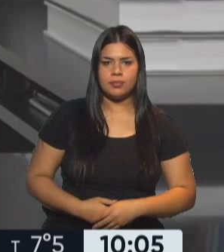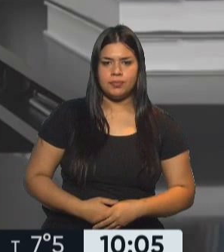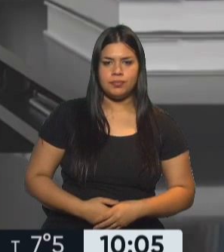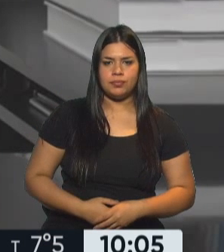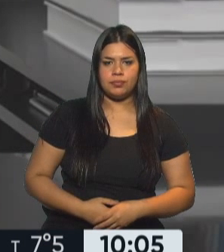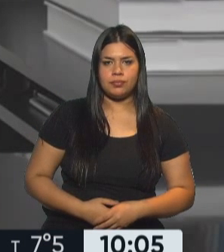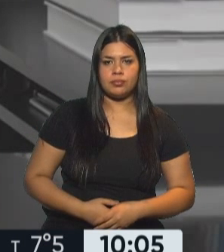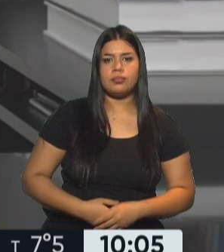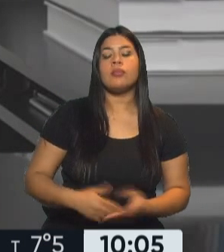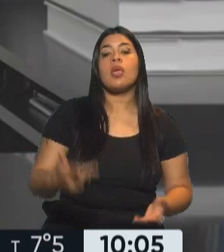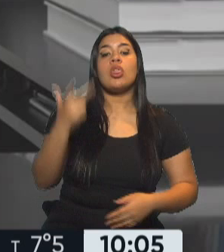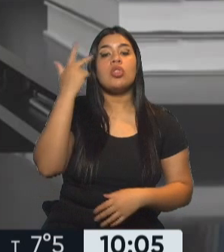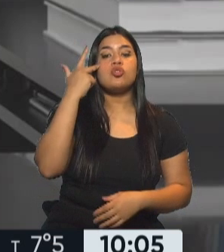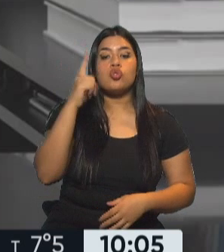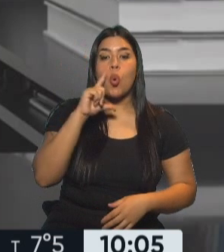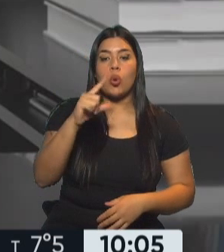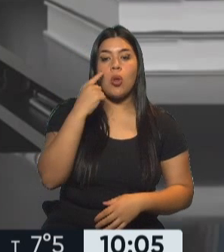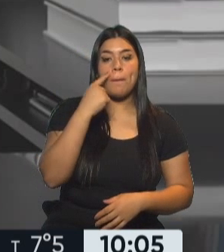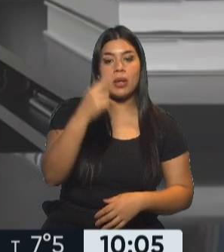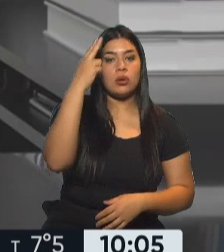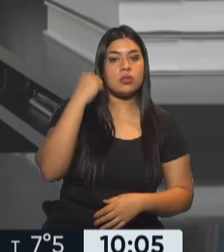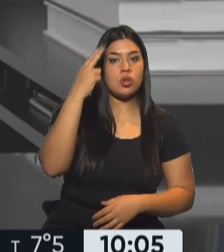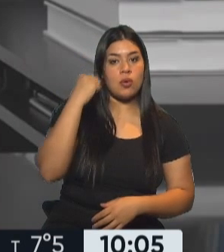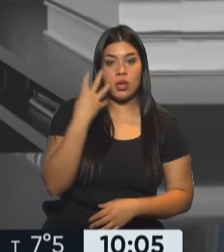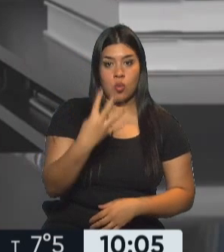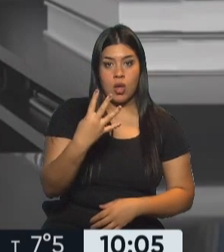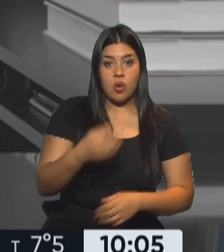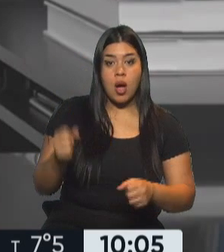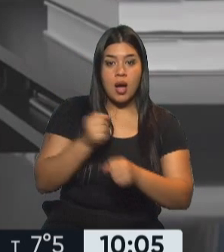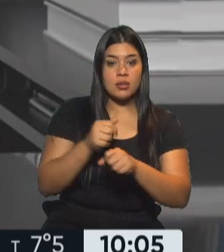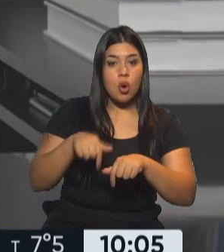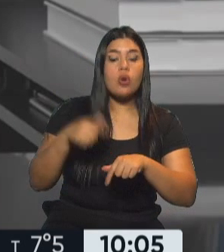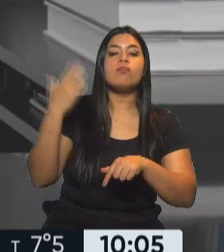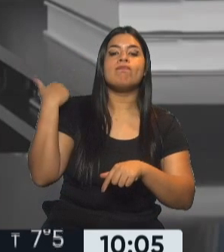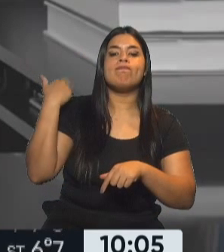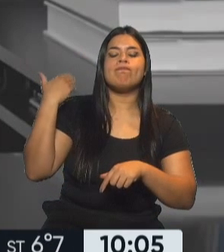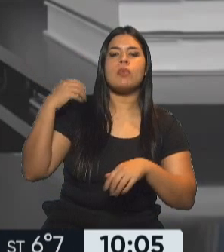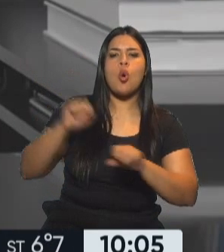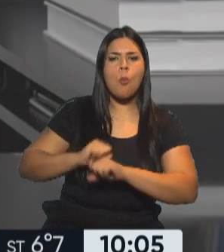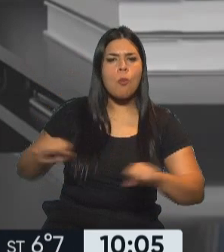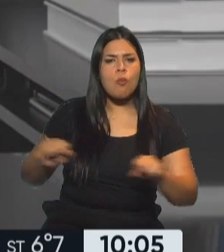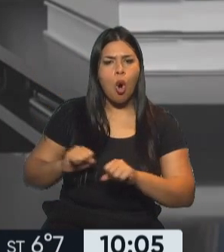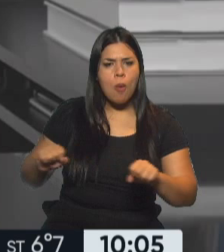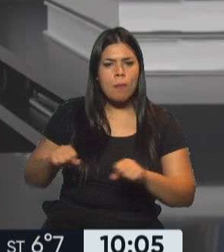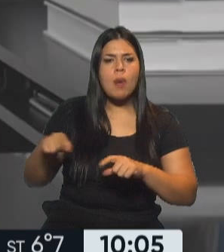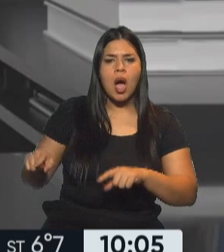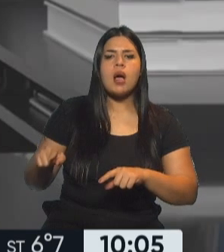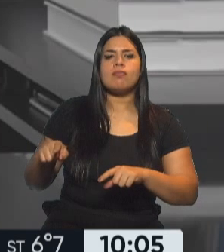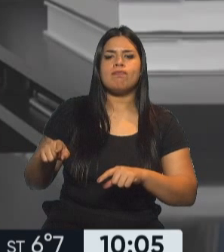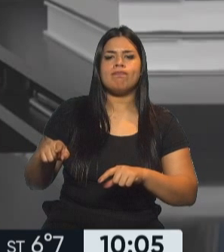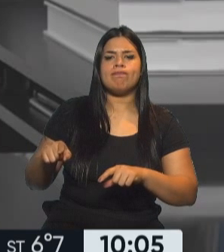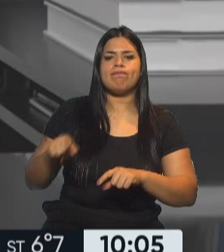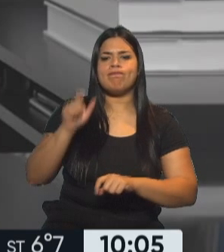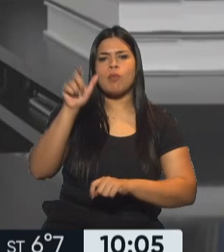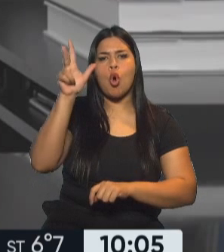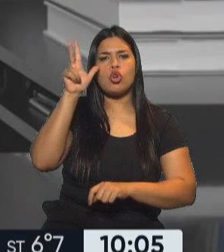Desde el 18 de julio de 1994, cuando la bomba terminó brutalmente con la vida de